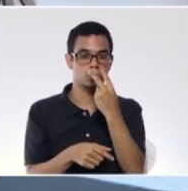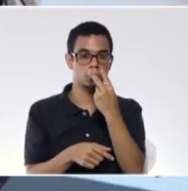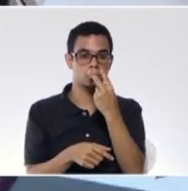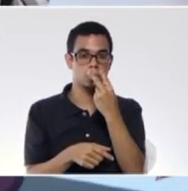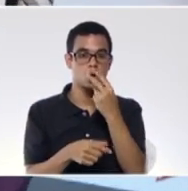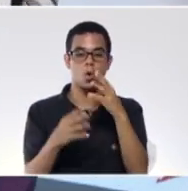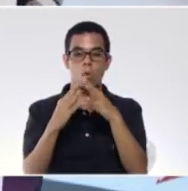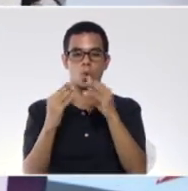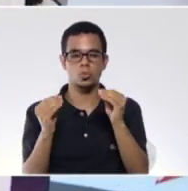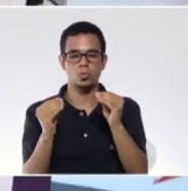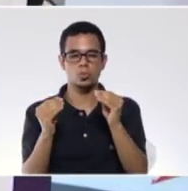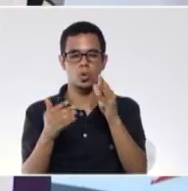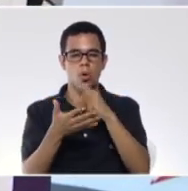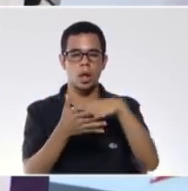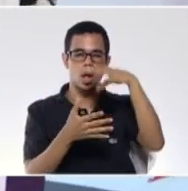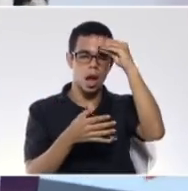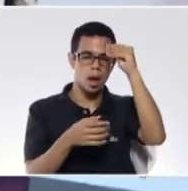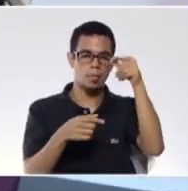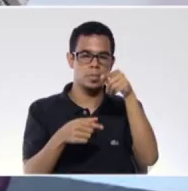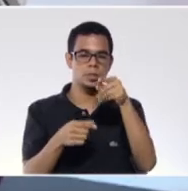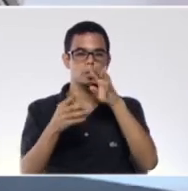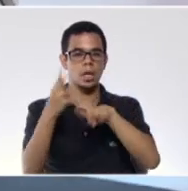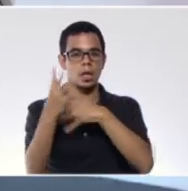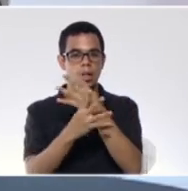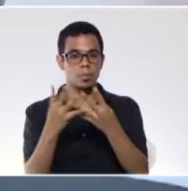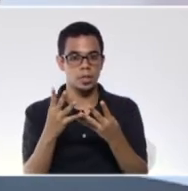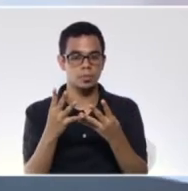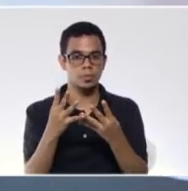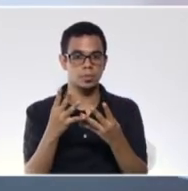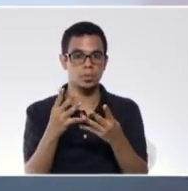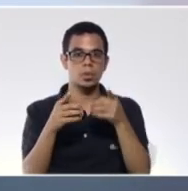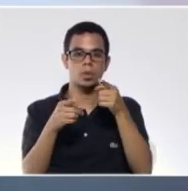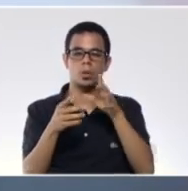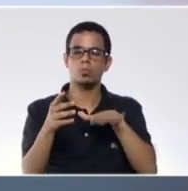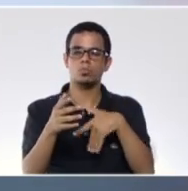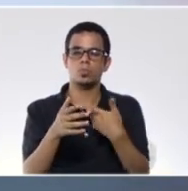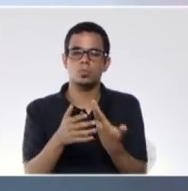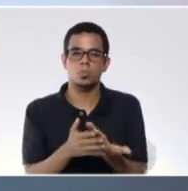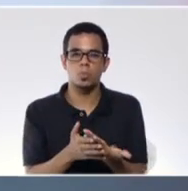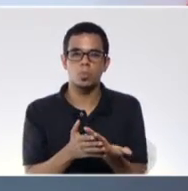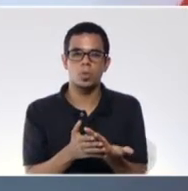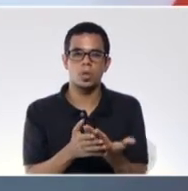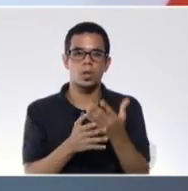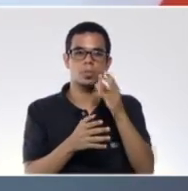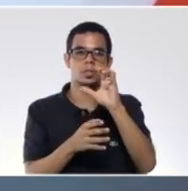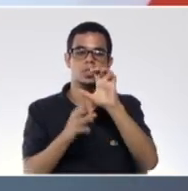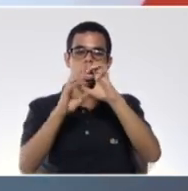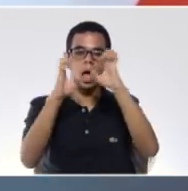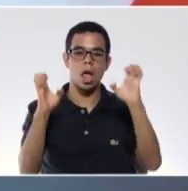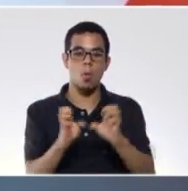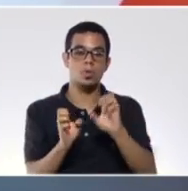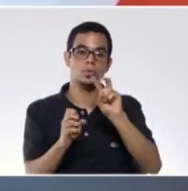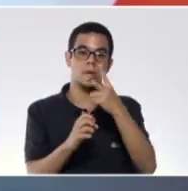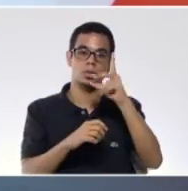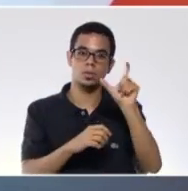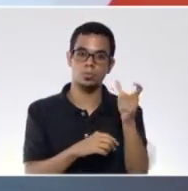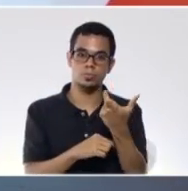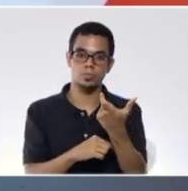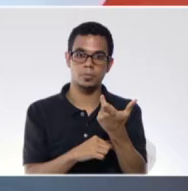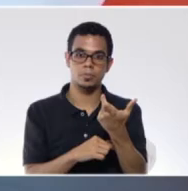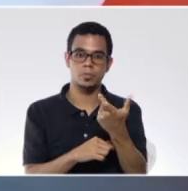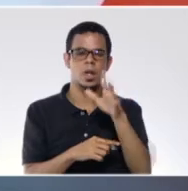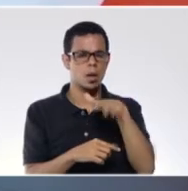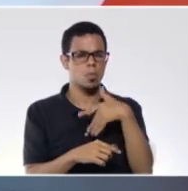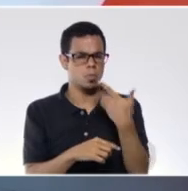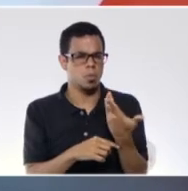que ver con el área de formación de matemática, donde también podemos realizar esas ecuaciones de segundo grado. Eso era lo que te iba a preguntar. ¿Y podemos